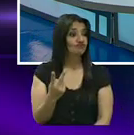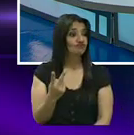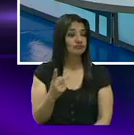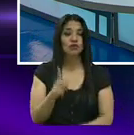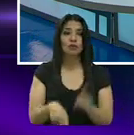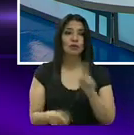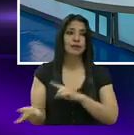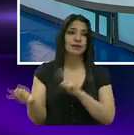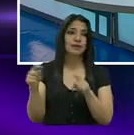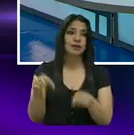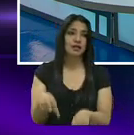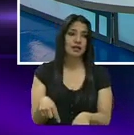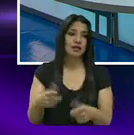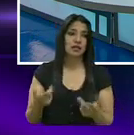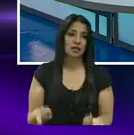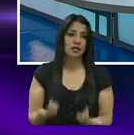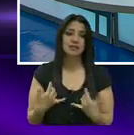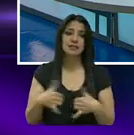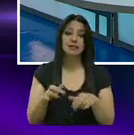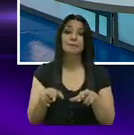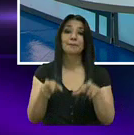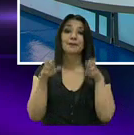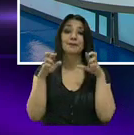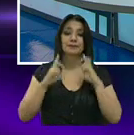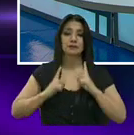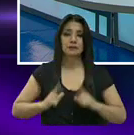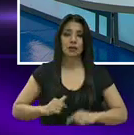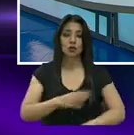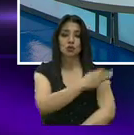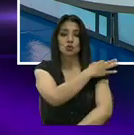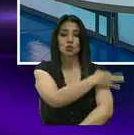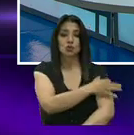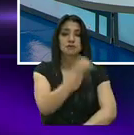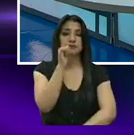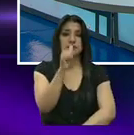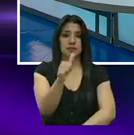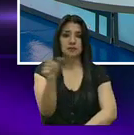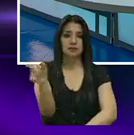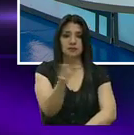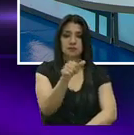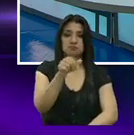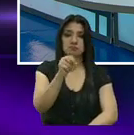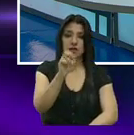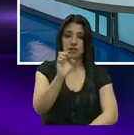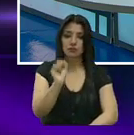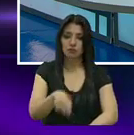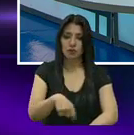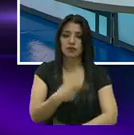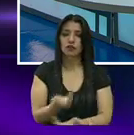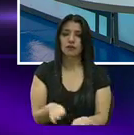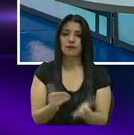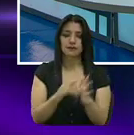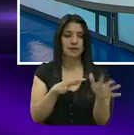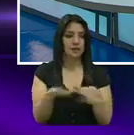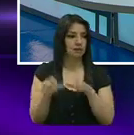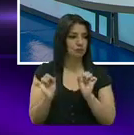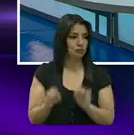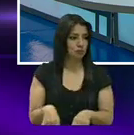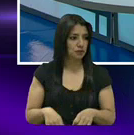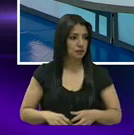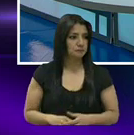no pueden venir los caballeros siguen con permiso esperemos que el día de mañana el señor quintana ya pueda retomar sus actividades